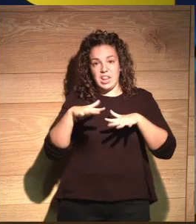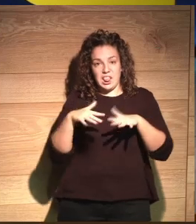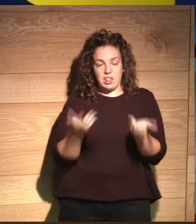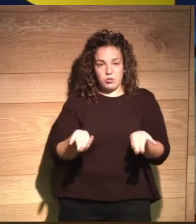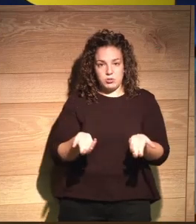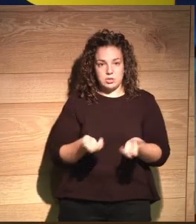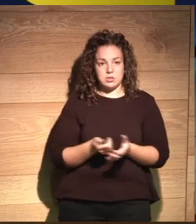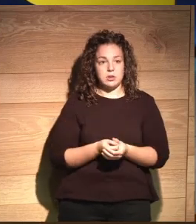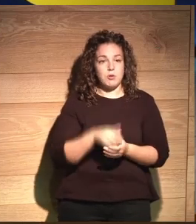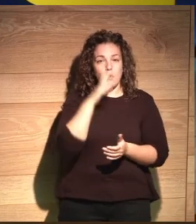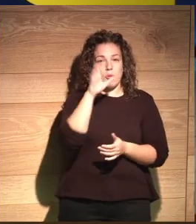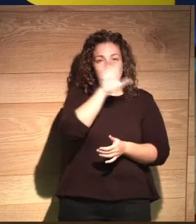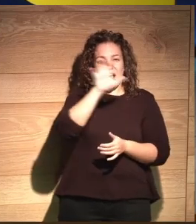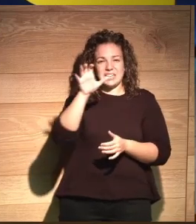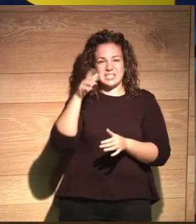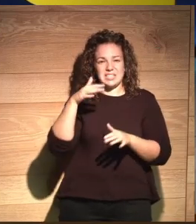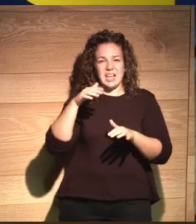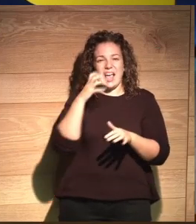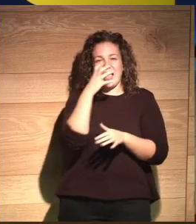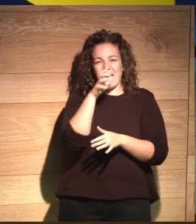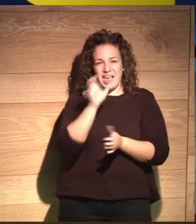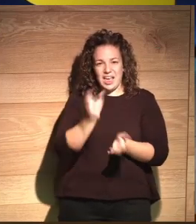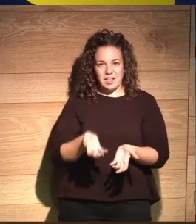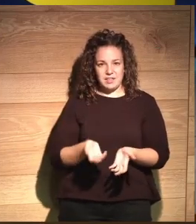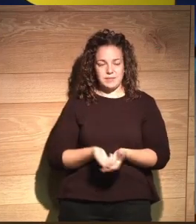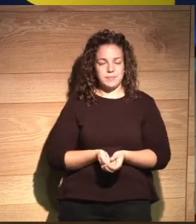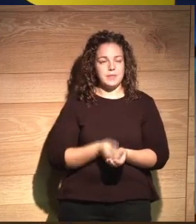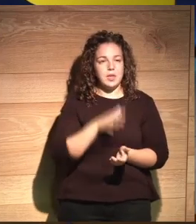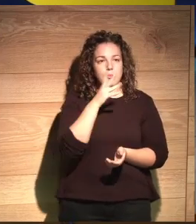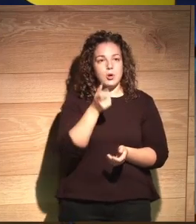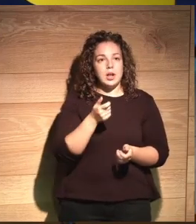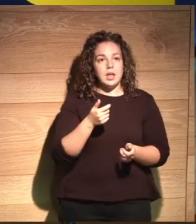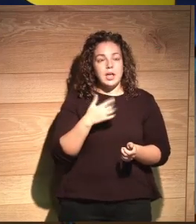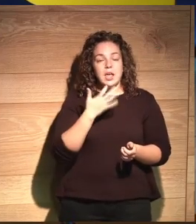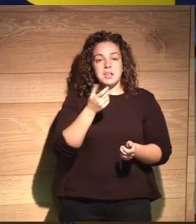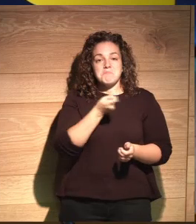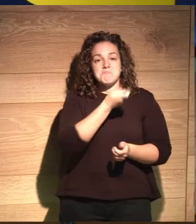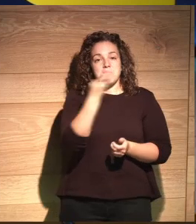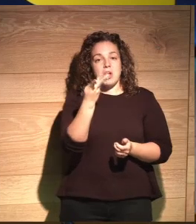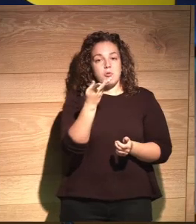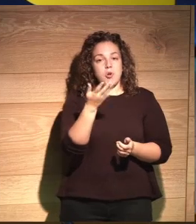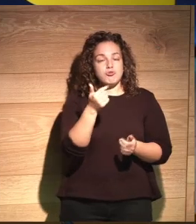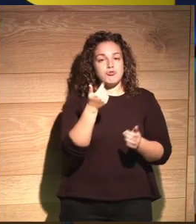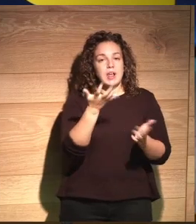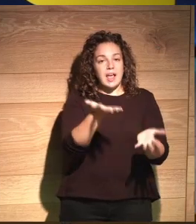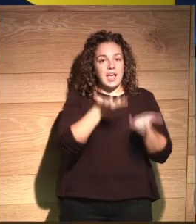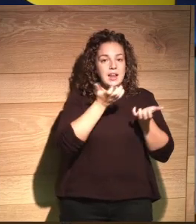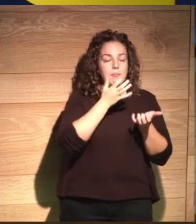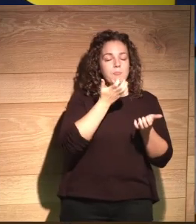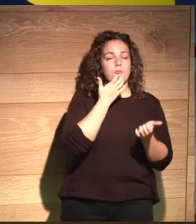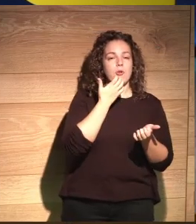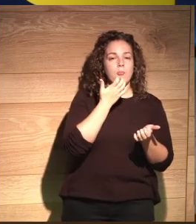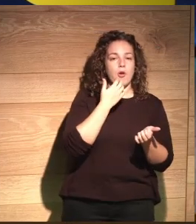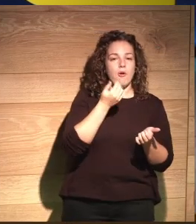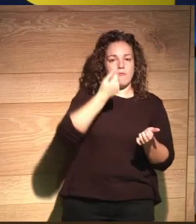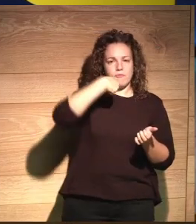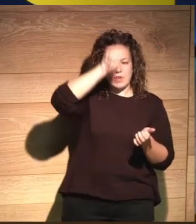en muchos países algunas victorias han pasado en berlín por